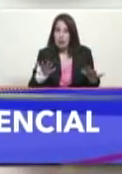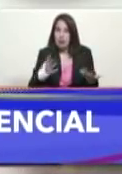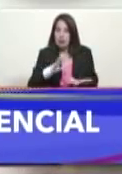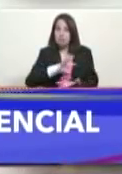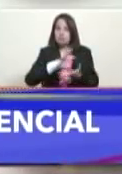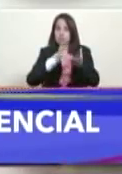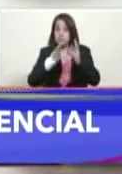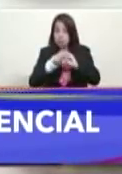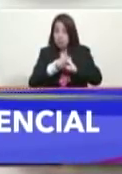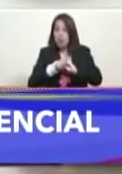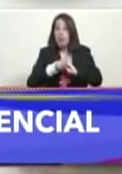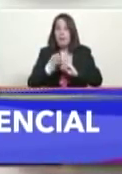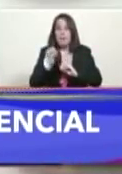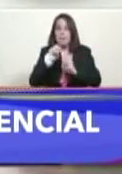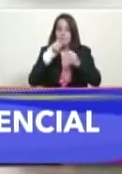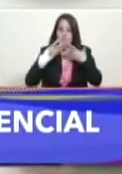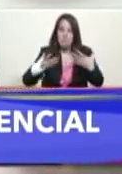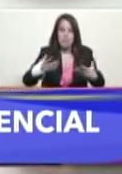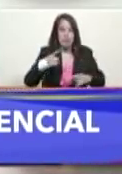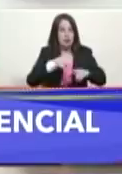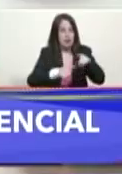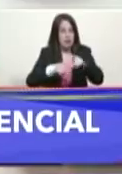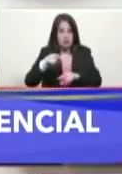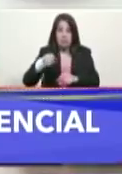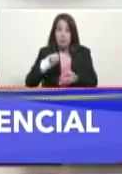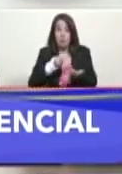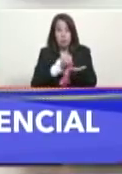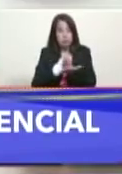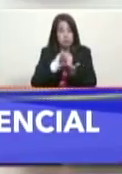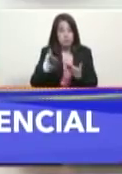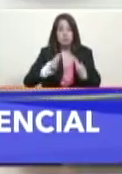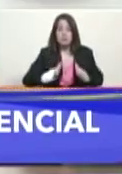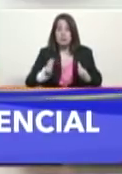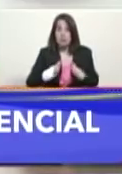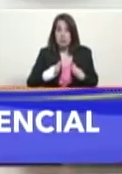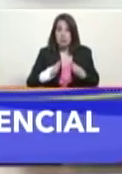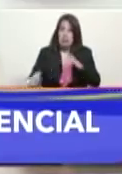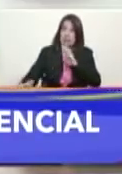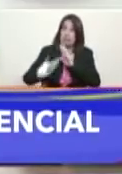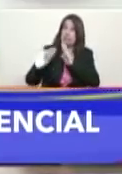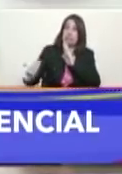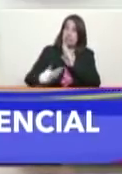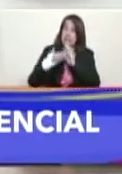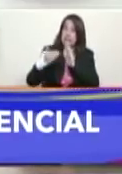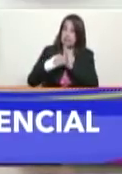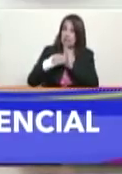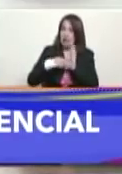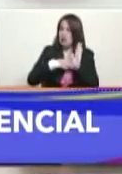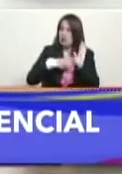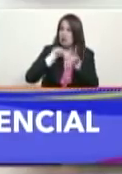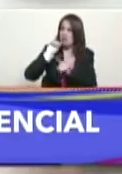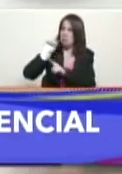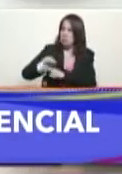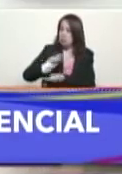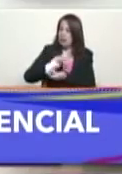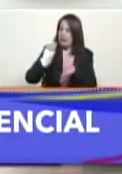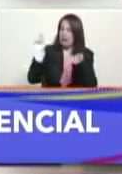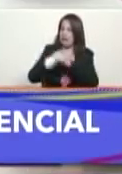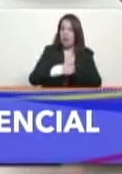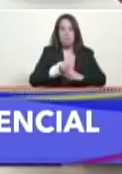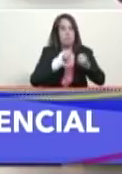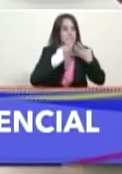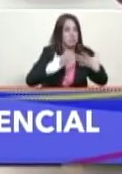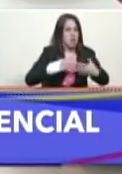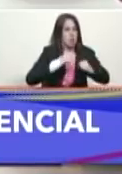país. Esa es la etapa que estamos viviendo. Todo el daño que tratan de hacernos lo podemos convertir en bien, en una empresa